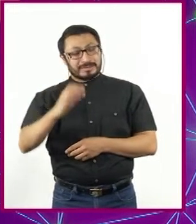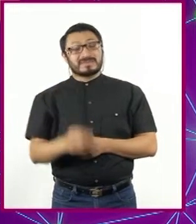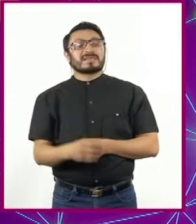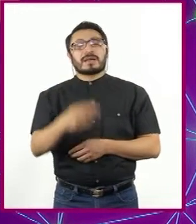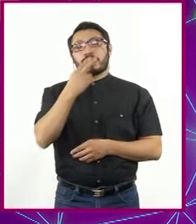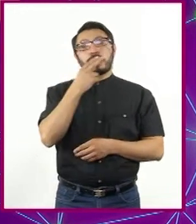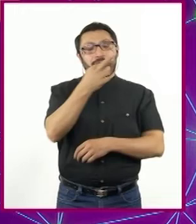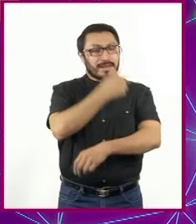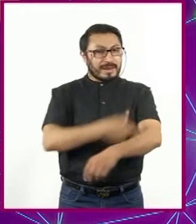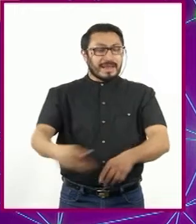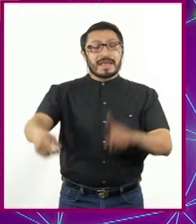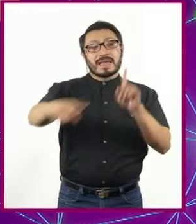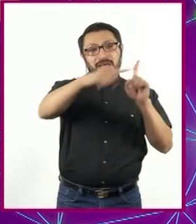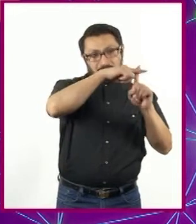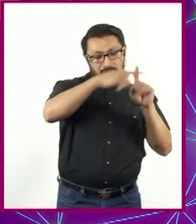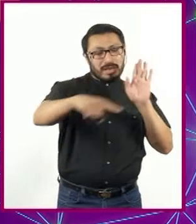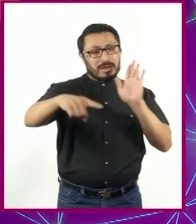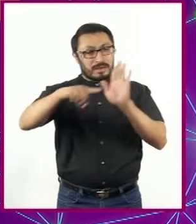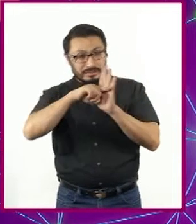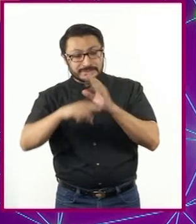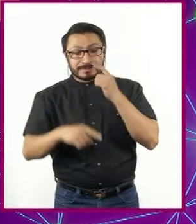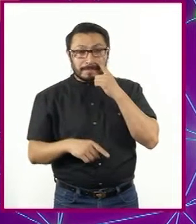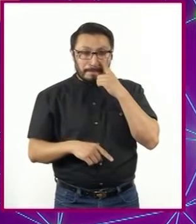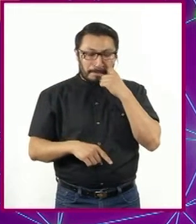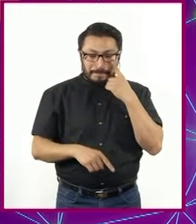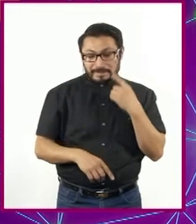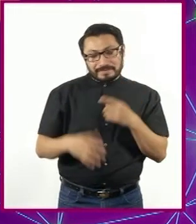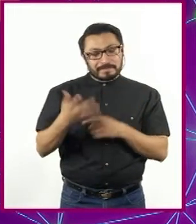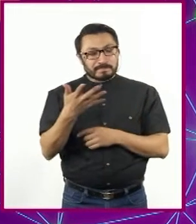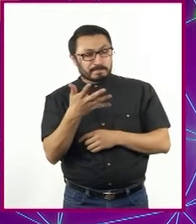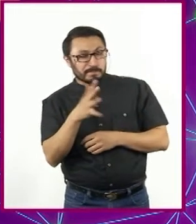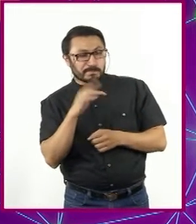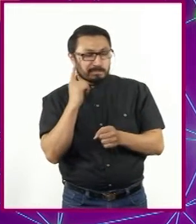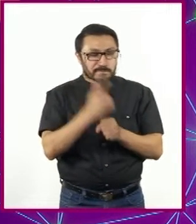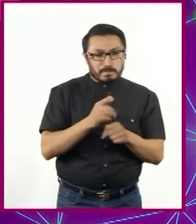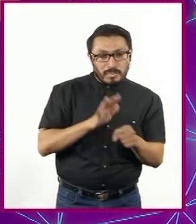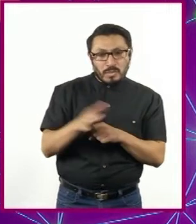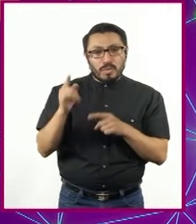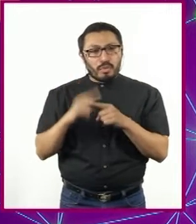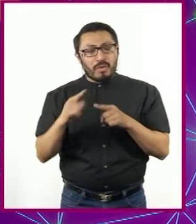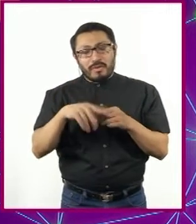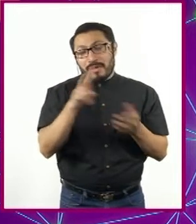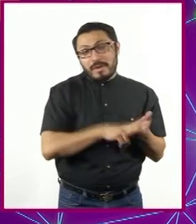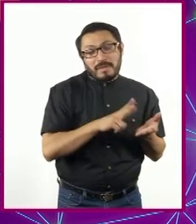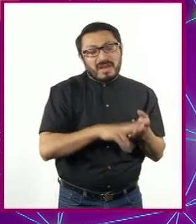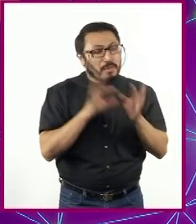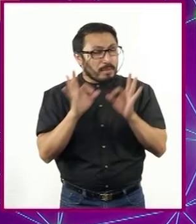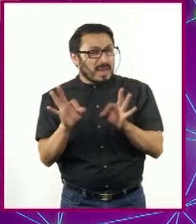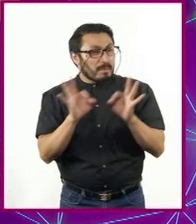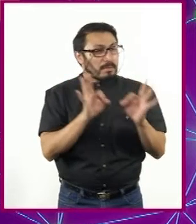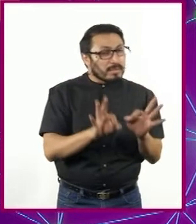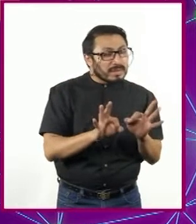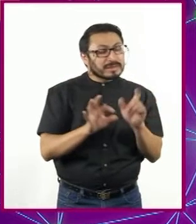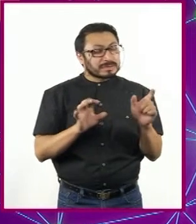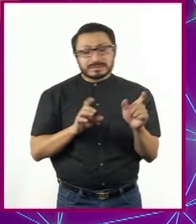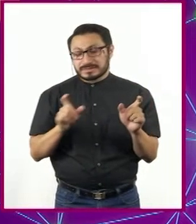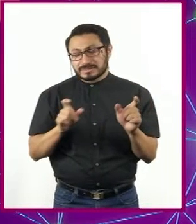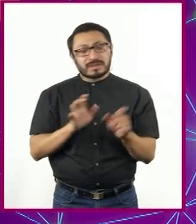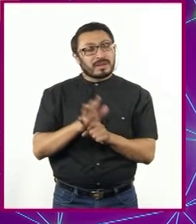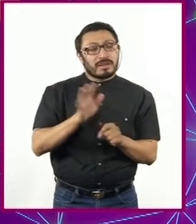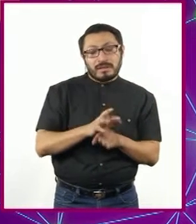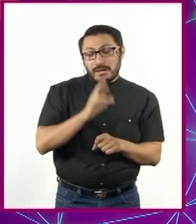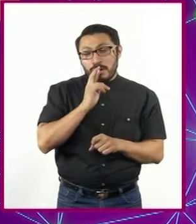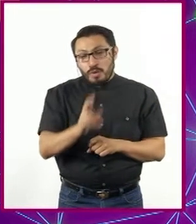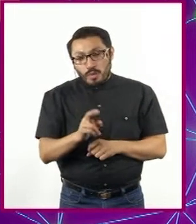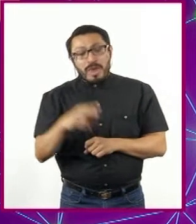de los números positivos y negativos. Se calcula la diferencia entre los valores absolutos, con lo cual